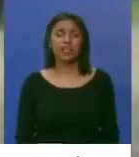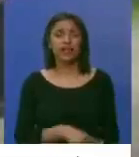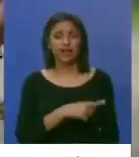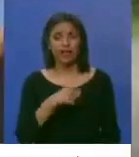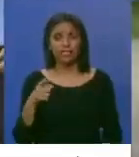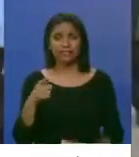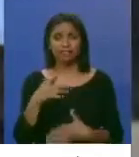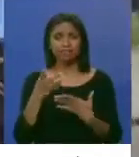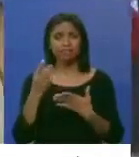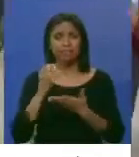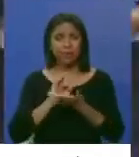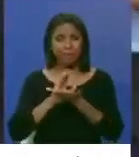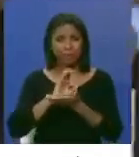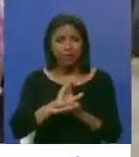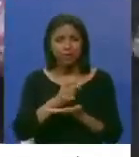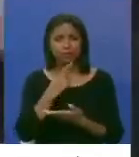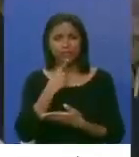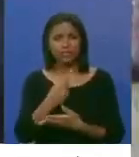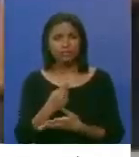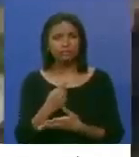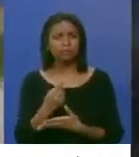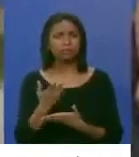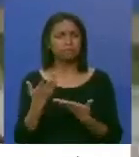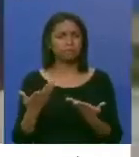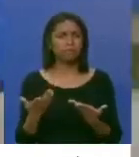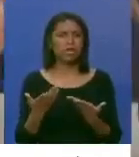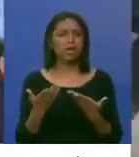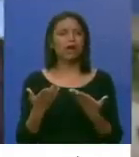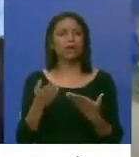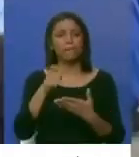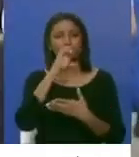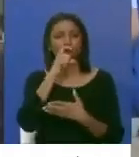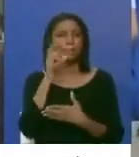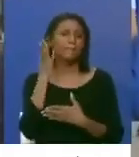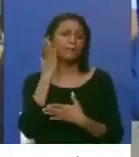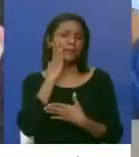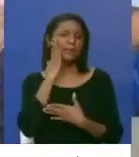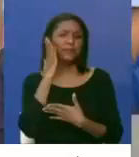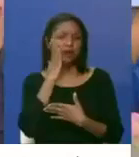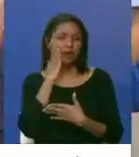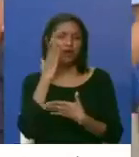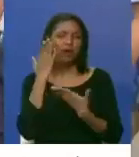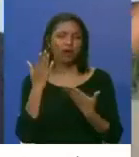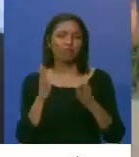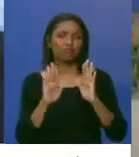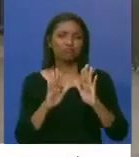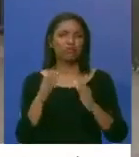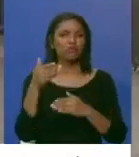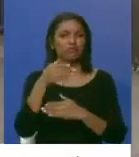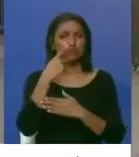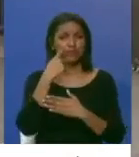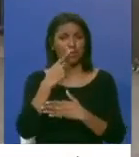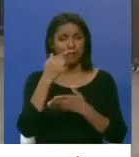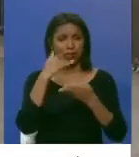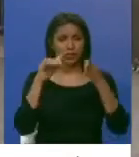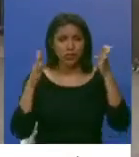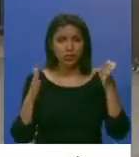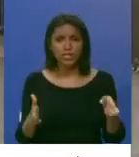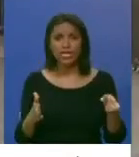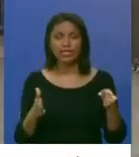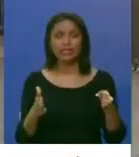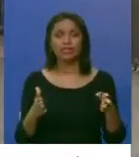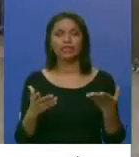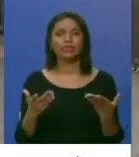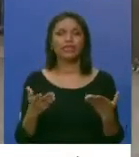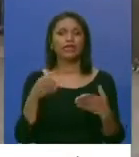del Ministerio de Obras Públicas dijeron que atendieron la solicitud de los padres de familias y también del plantel educativo, porque los estudiantes llegaban